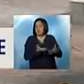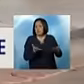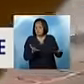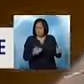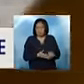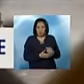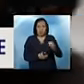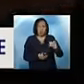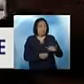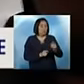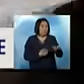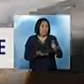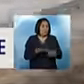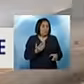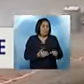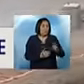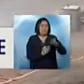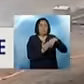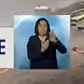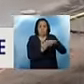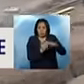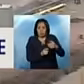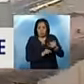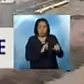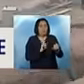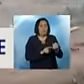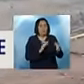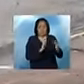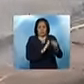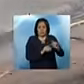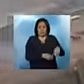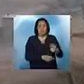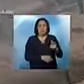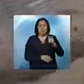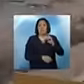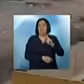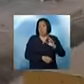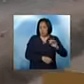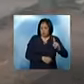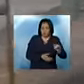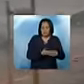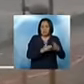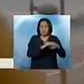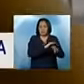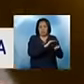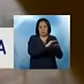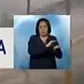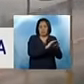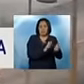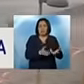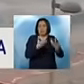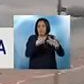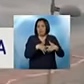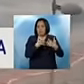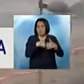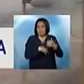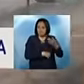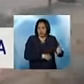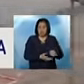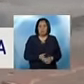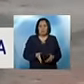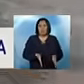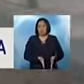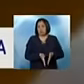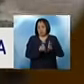artículos inflamables, estamos hablando de pinturas, de terrocal, entre otras cosas, que se almacenaban por parte de la empresa concesionaria Rutas